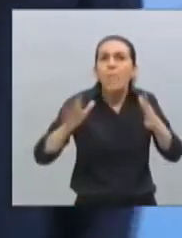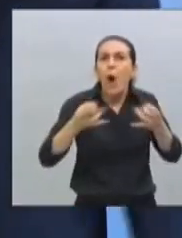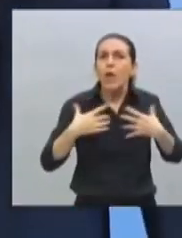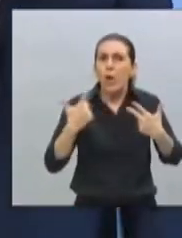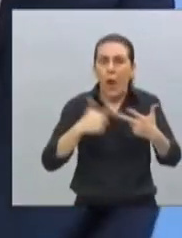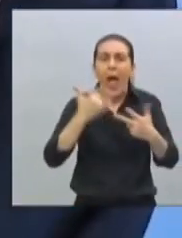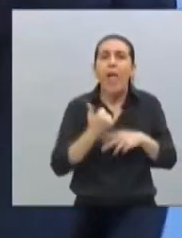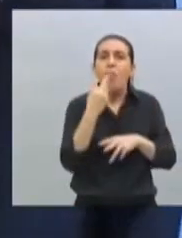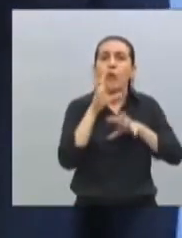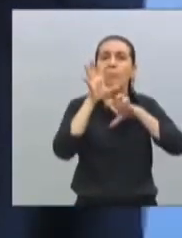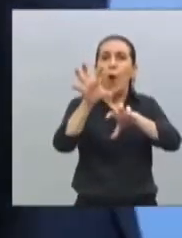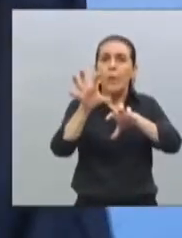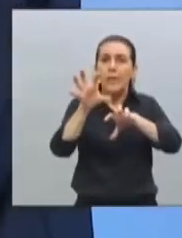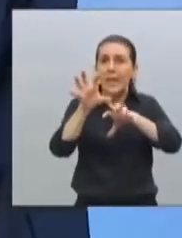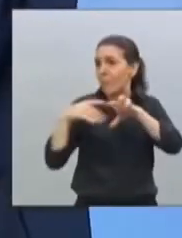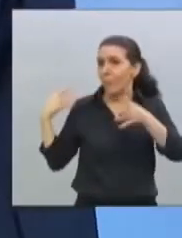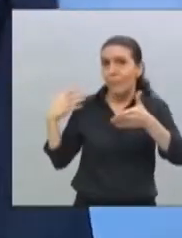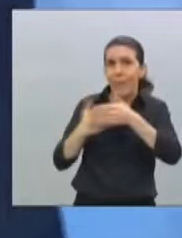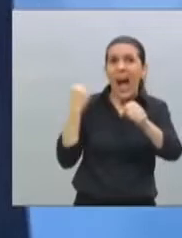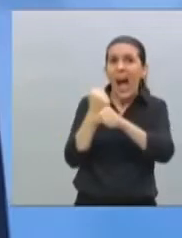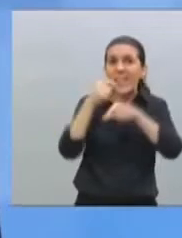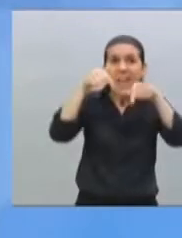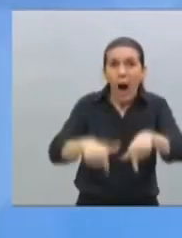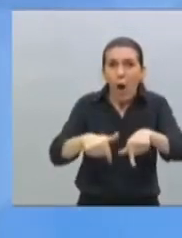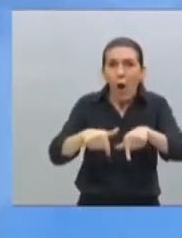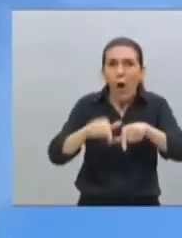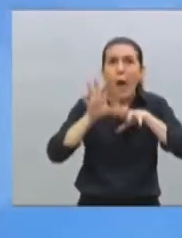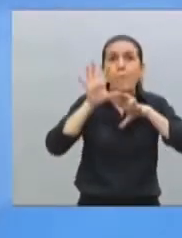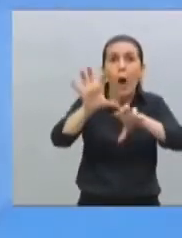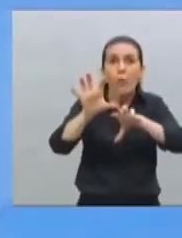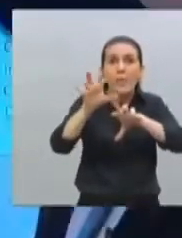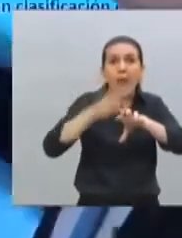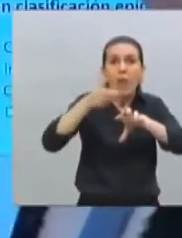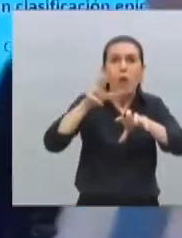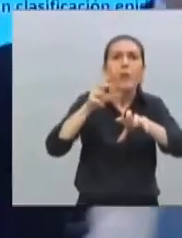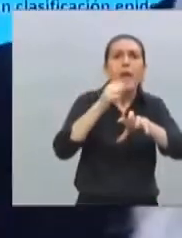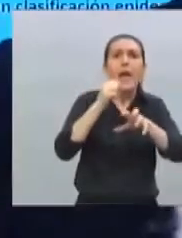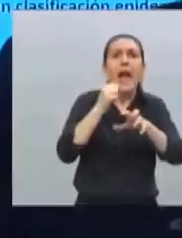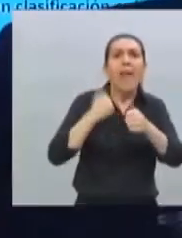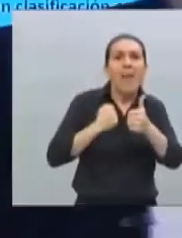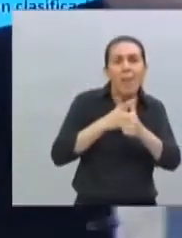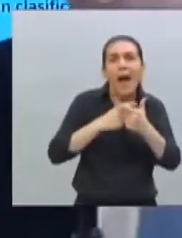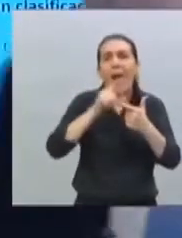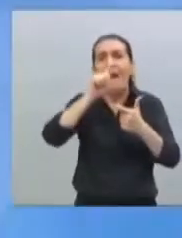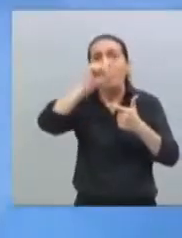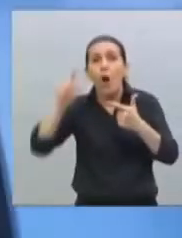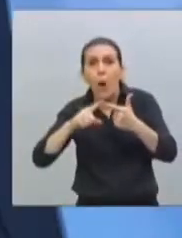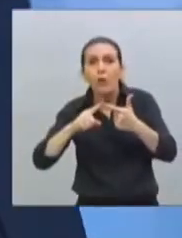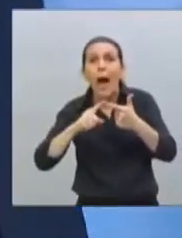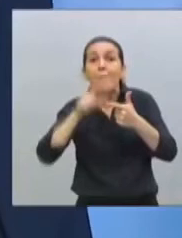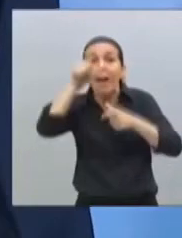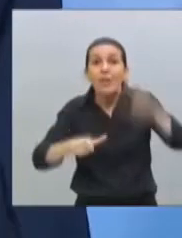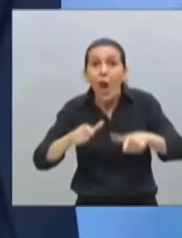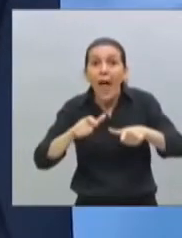asimetrías territoriales, las decisiones que se van tomando en cada lugar de la Argentina. Un poco